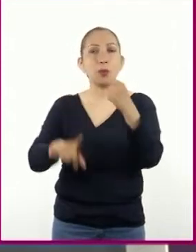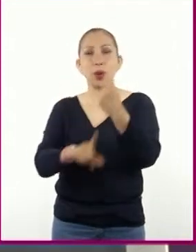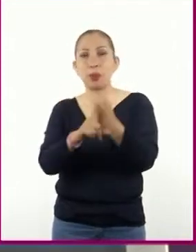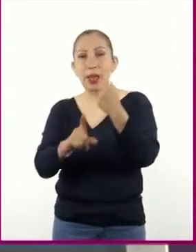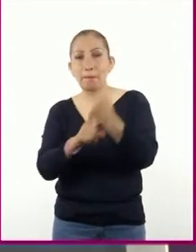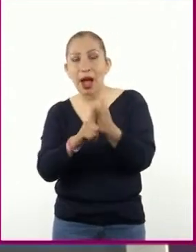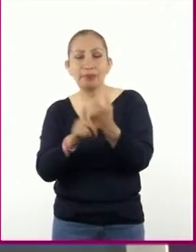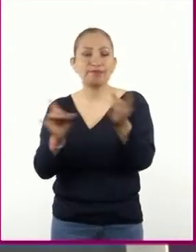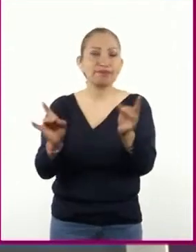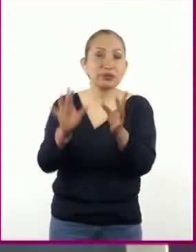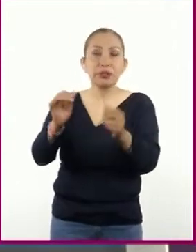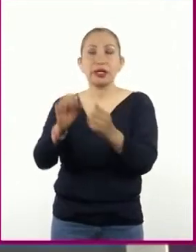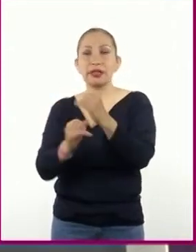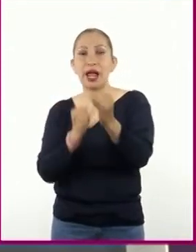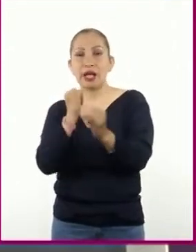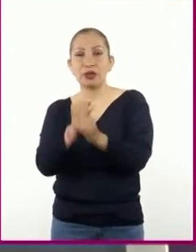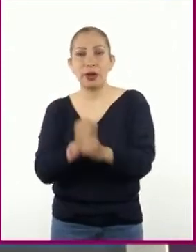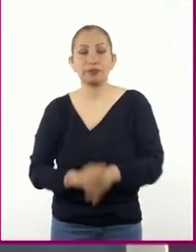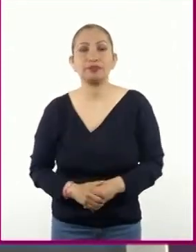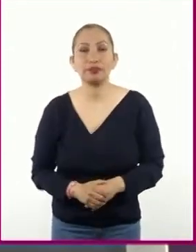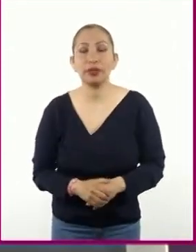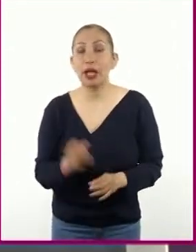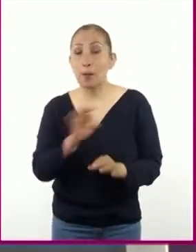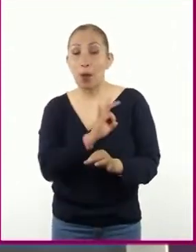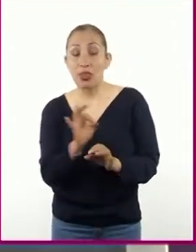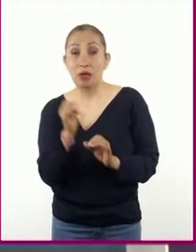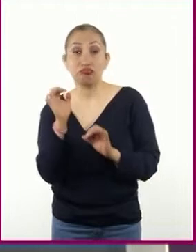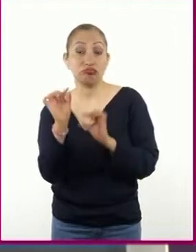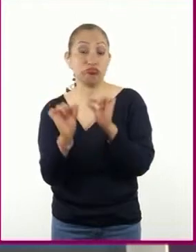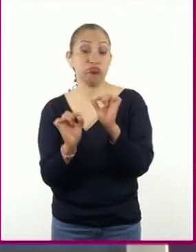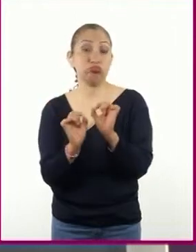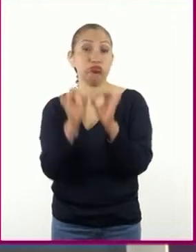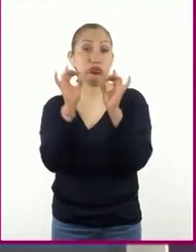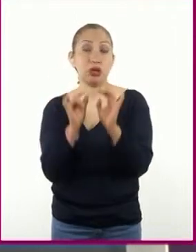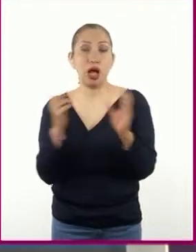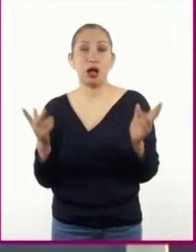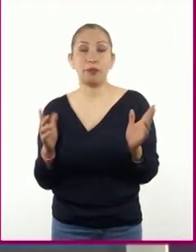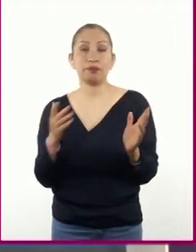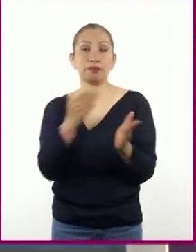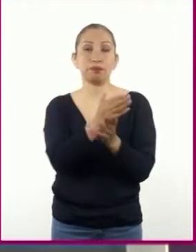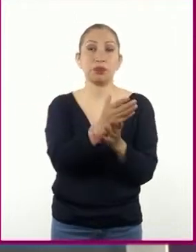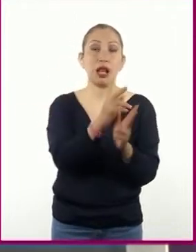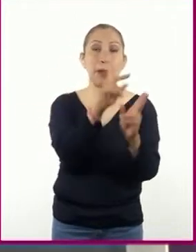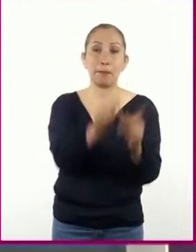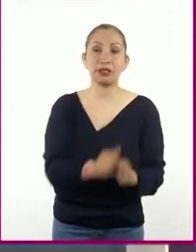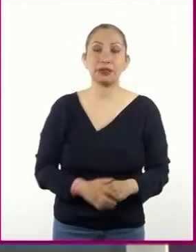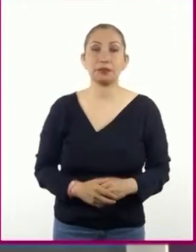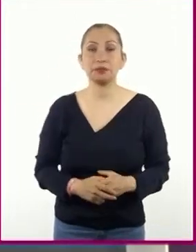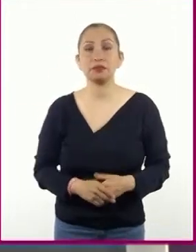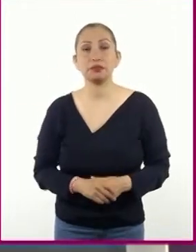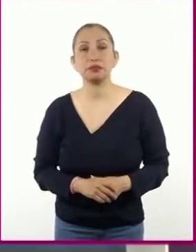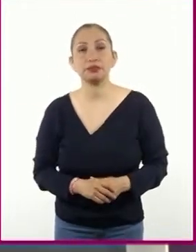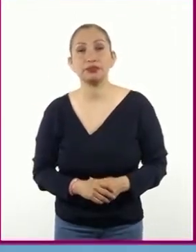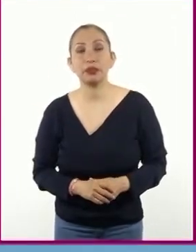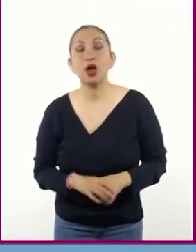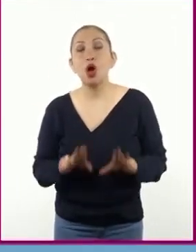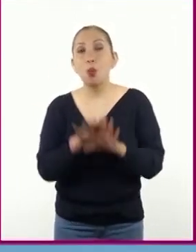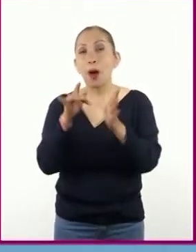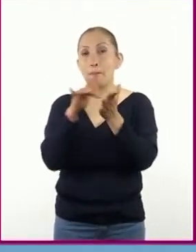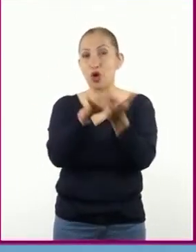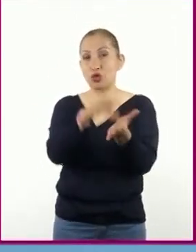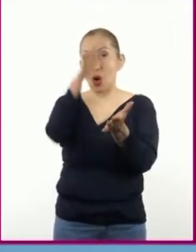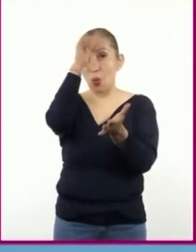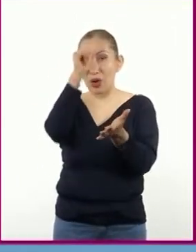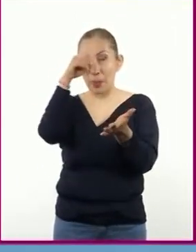o situaciones internacionales susceptibles de conducir a quebrantamientos de la paz. Como apoyo al